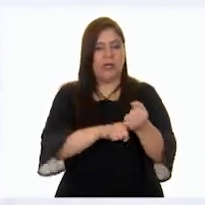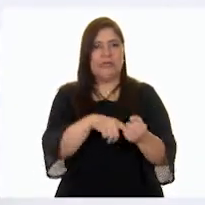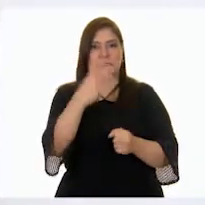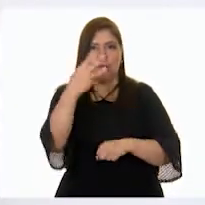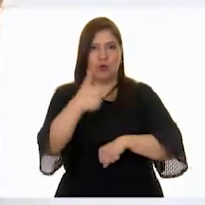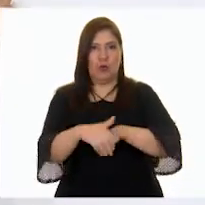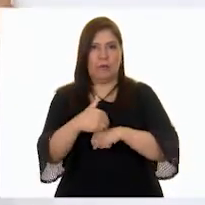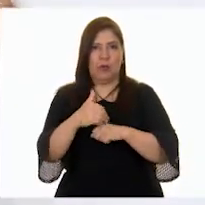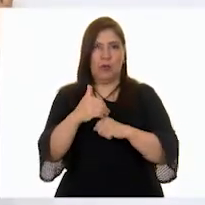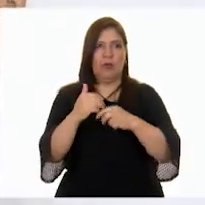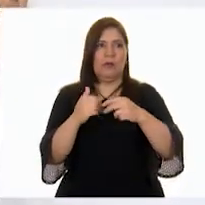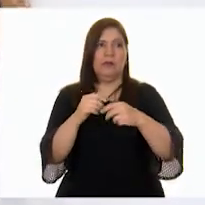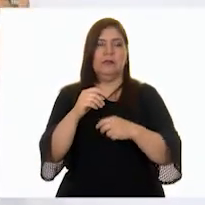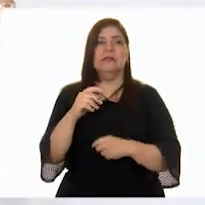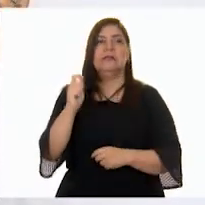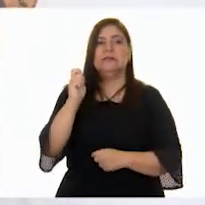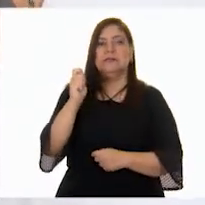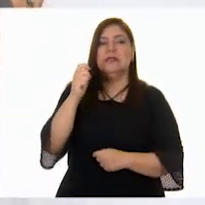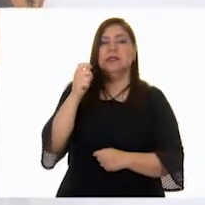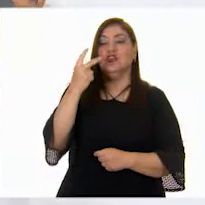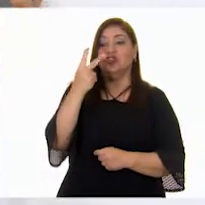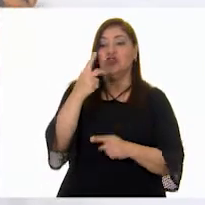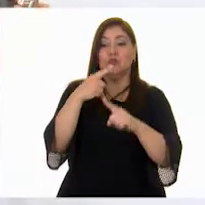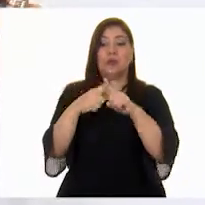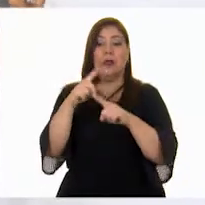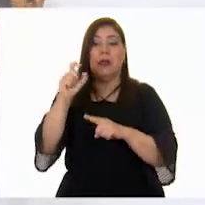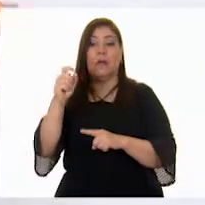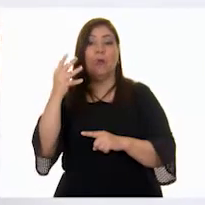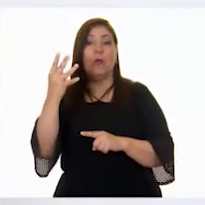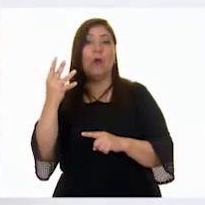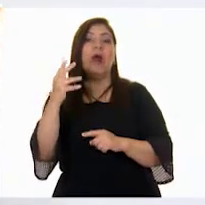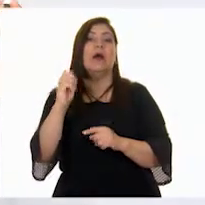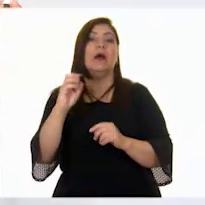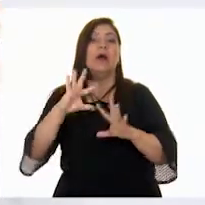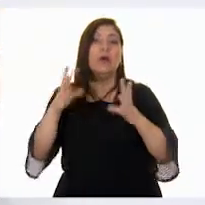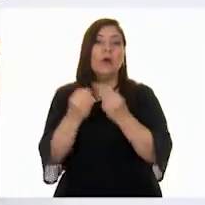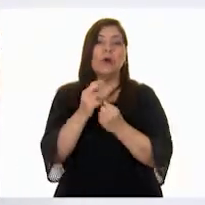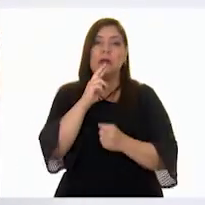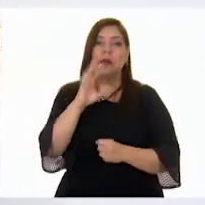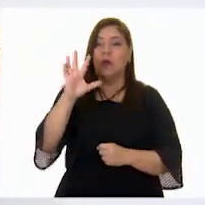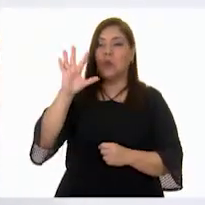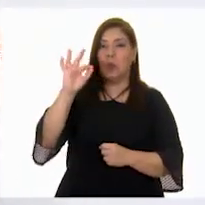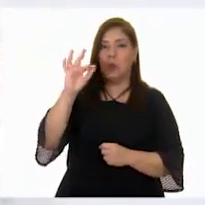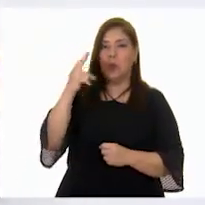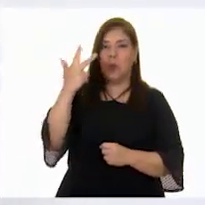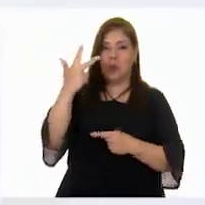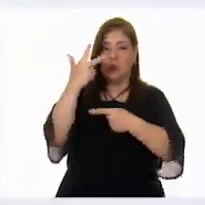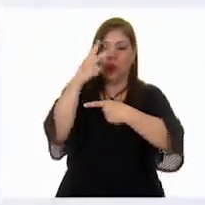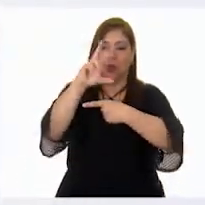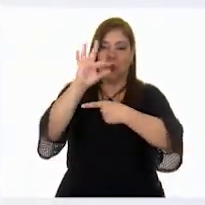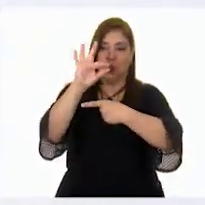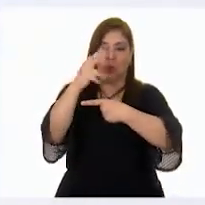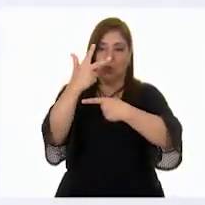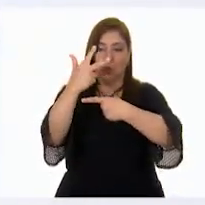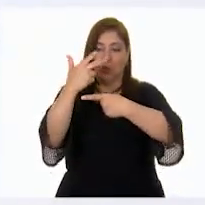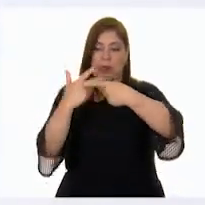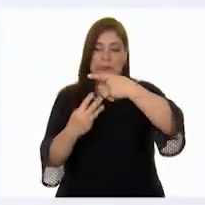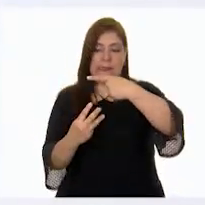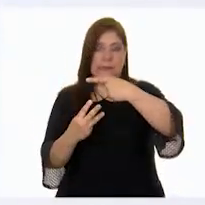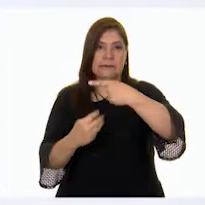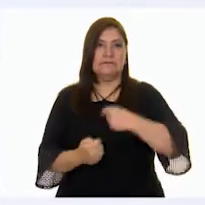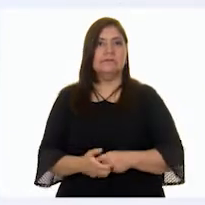Y tenemos 48, porque 2 por 24 nos va a dar 48 entre